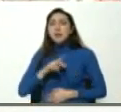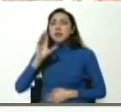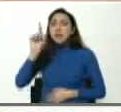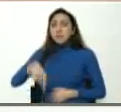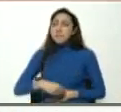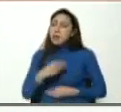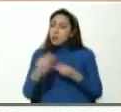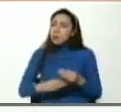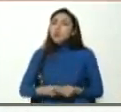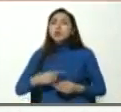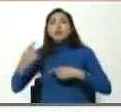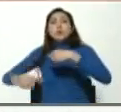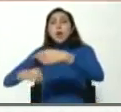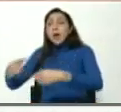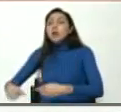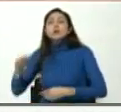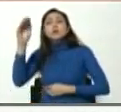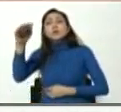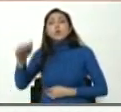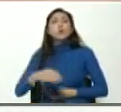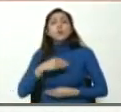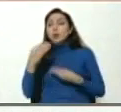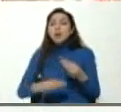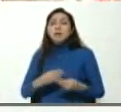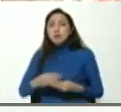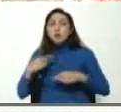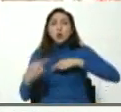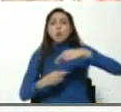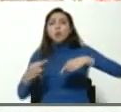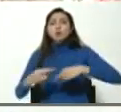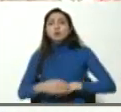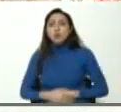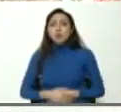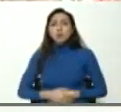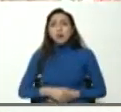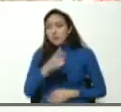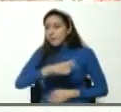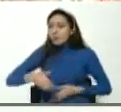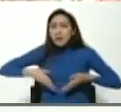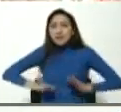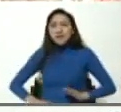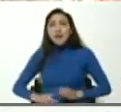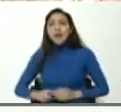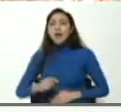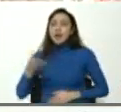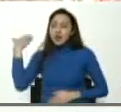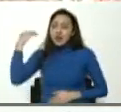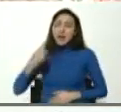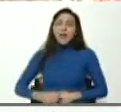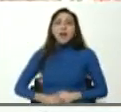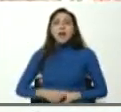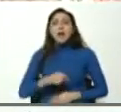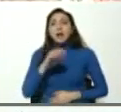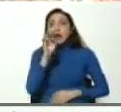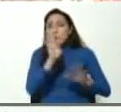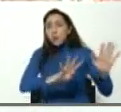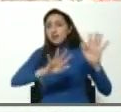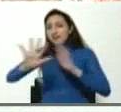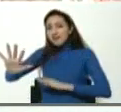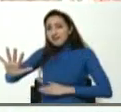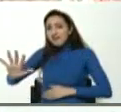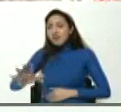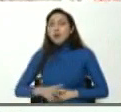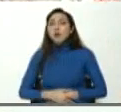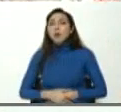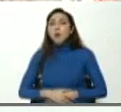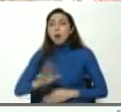generación z la que está haciendo la revolución los nacidos cilia entre el año 95 y